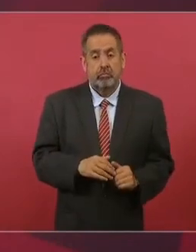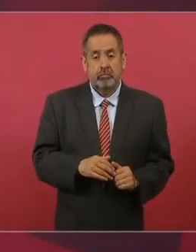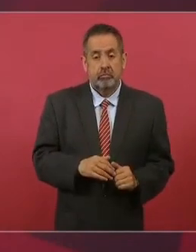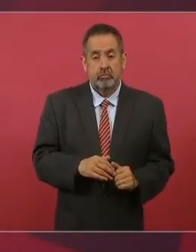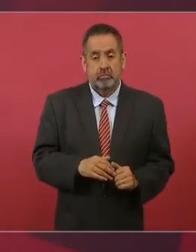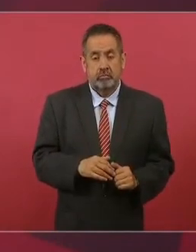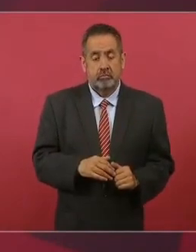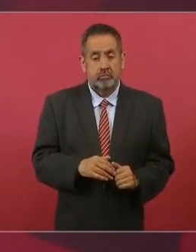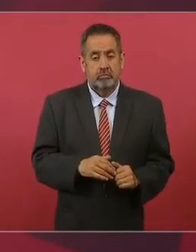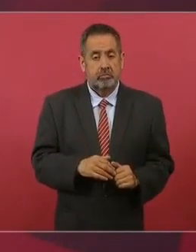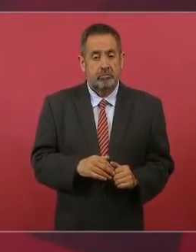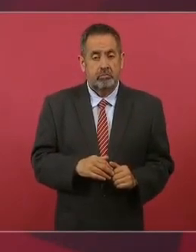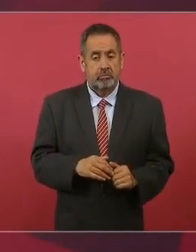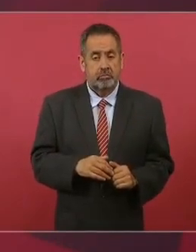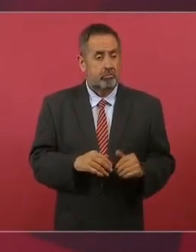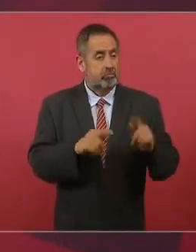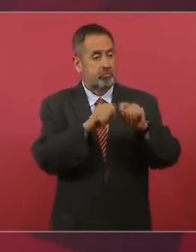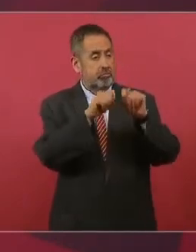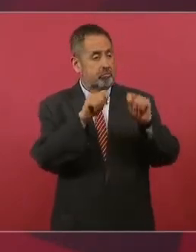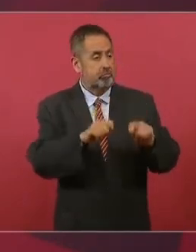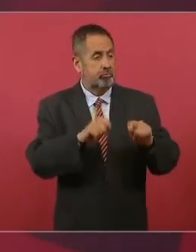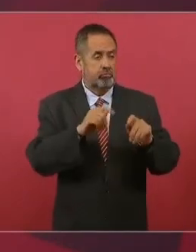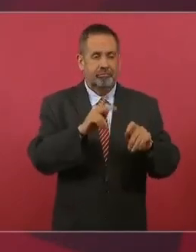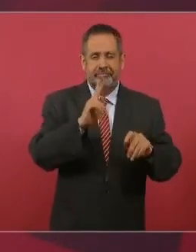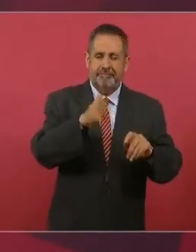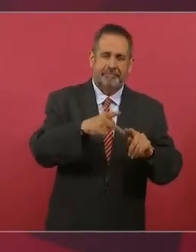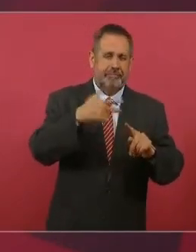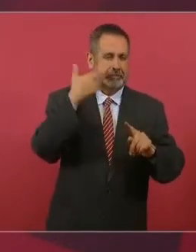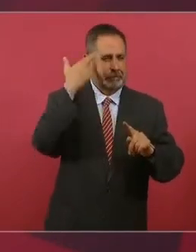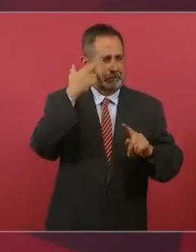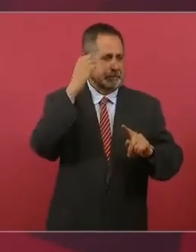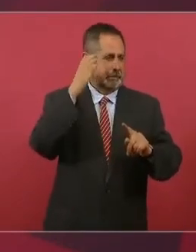con un título nobiliario.